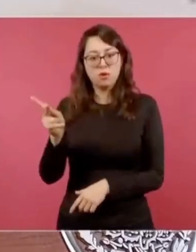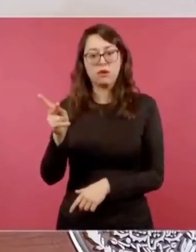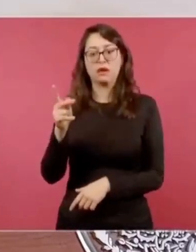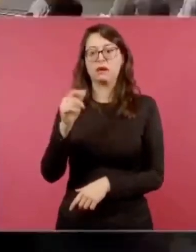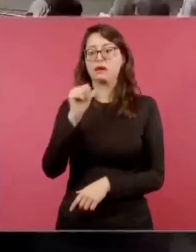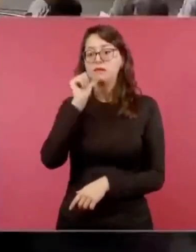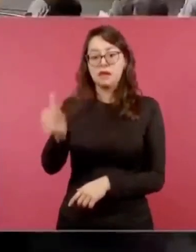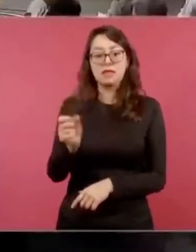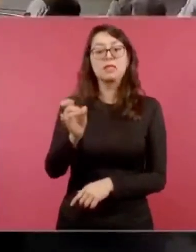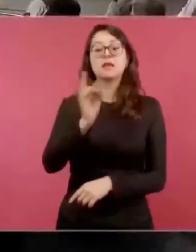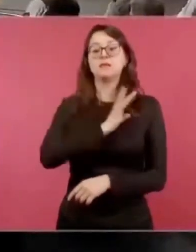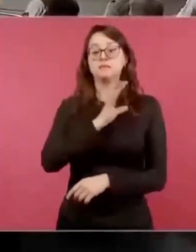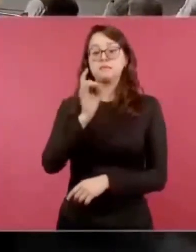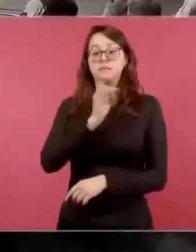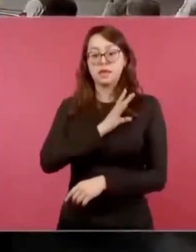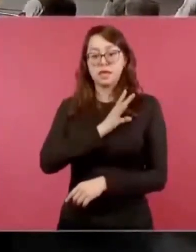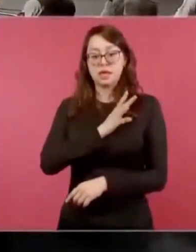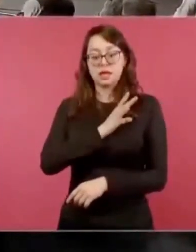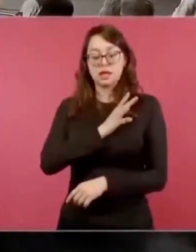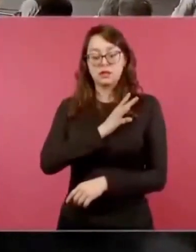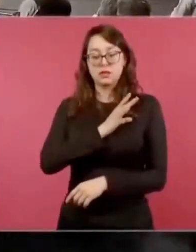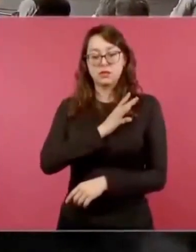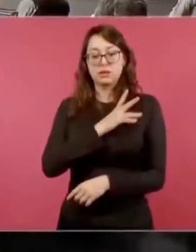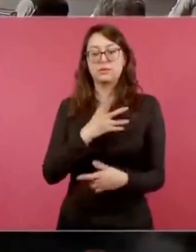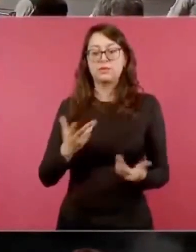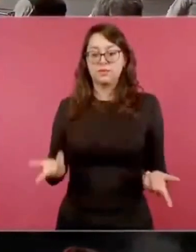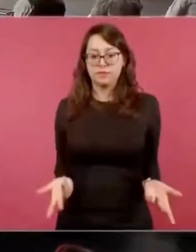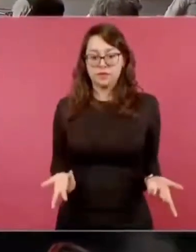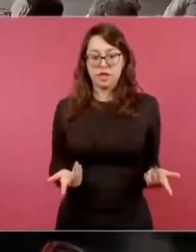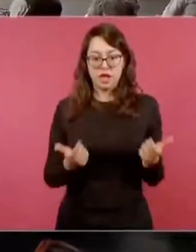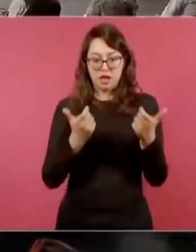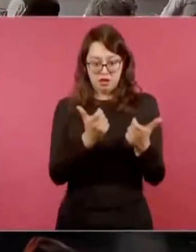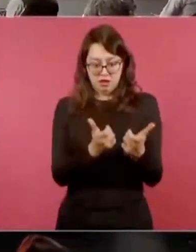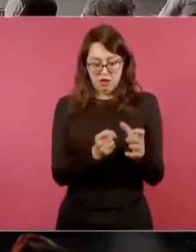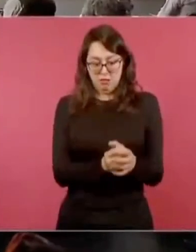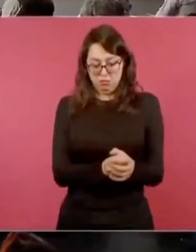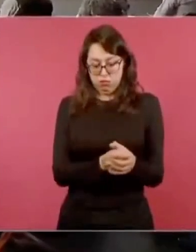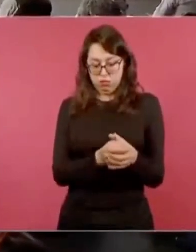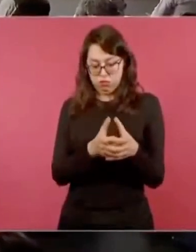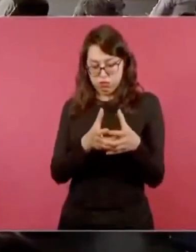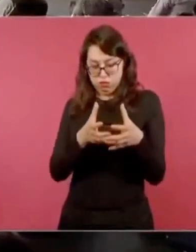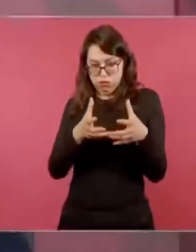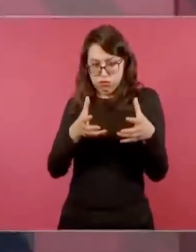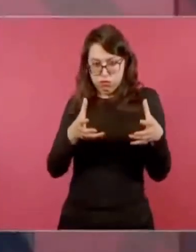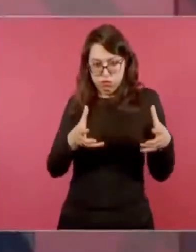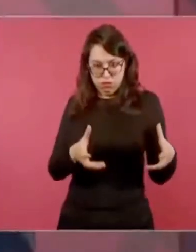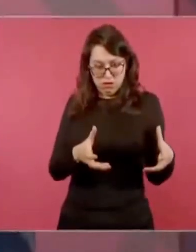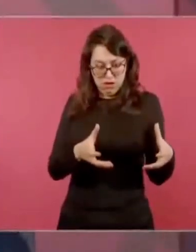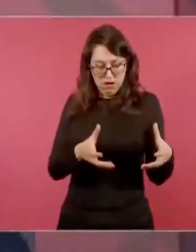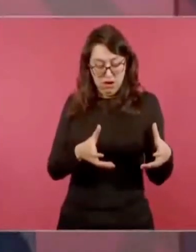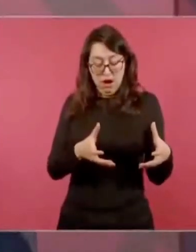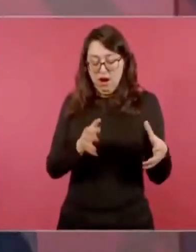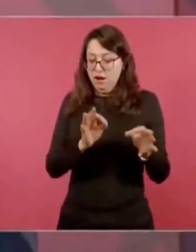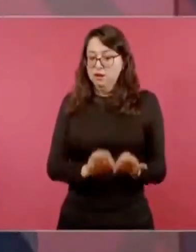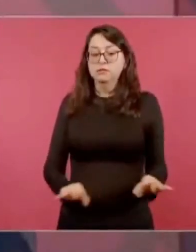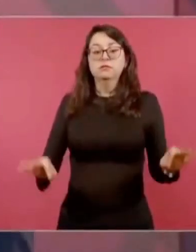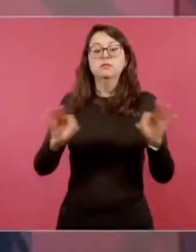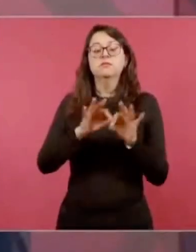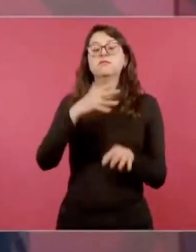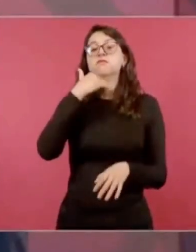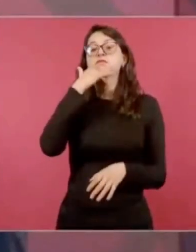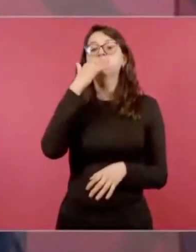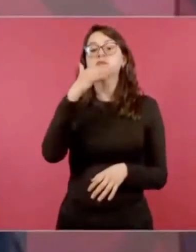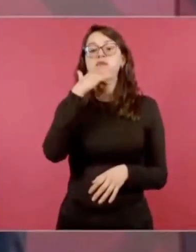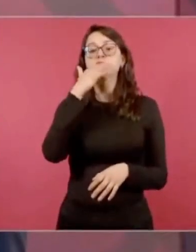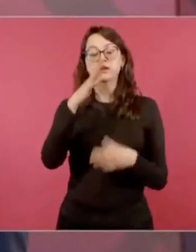Asimismo, más allá del simple crecimiento económico, es fundamental desterrar la corrupción y